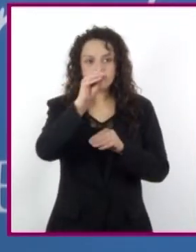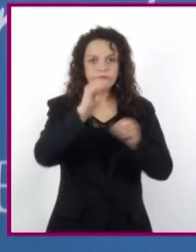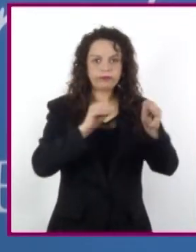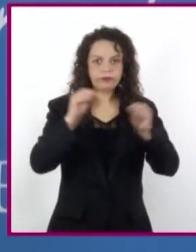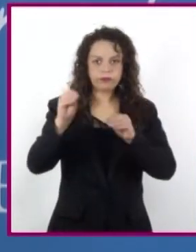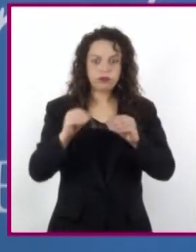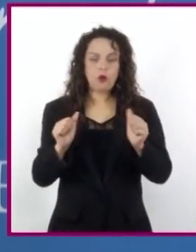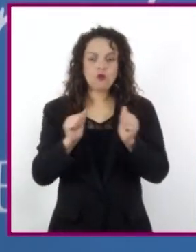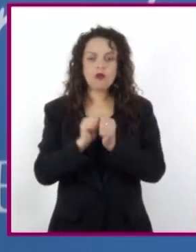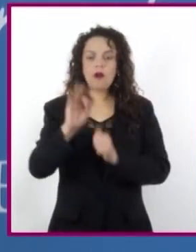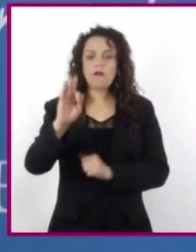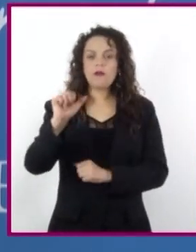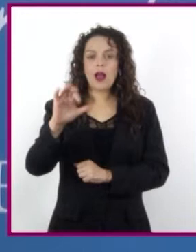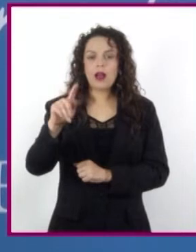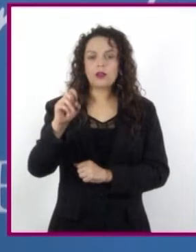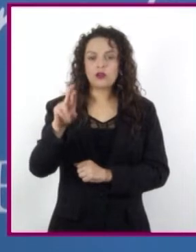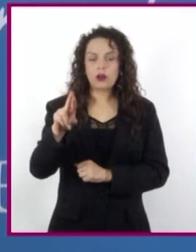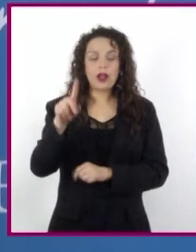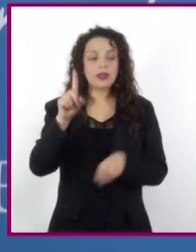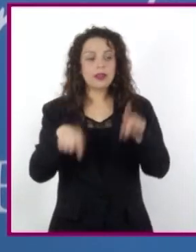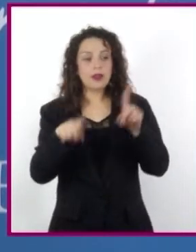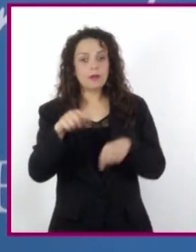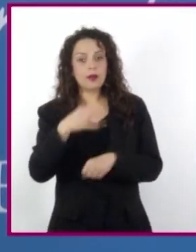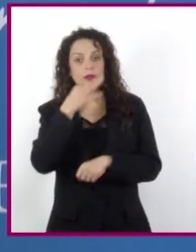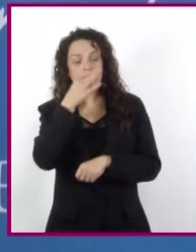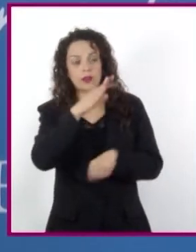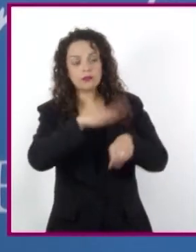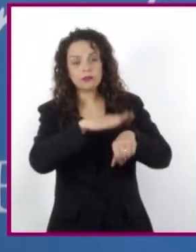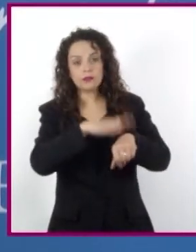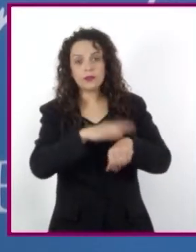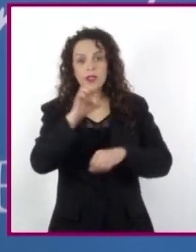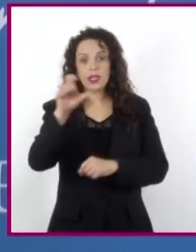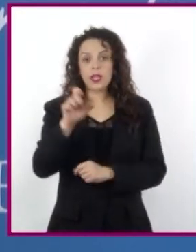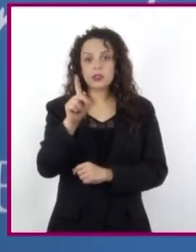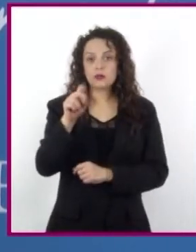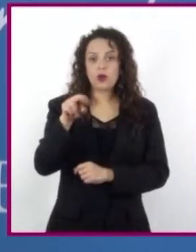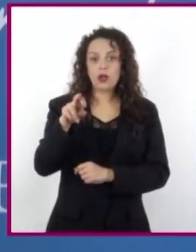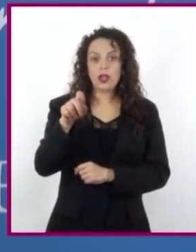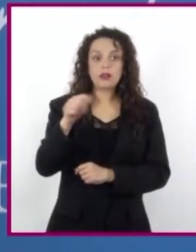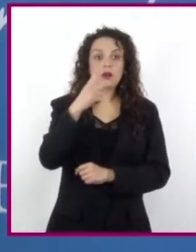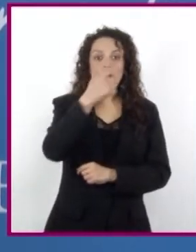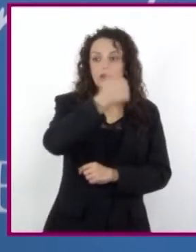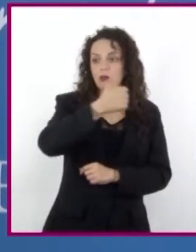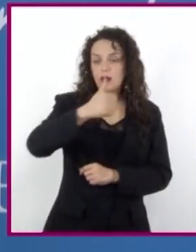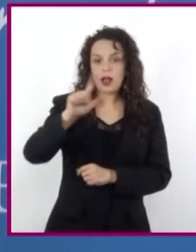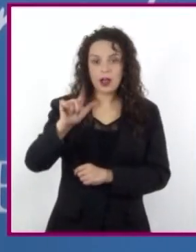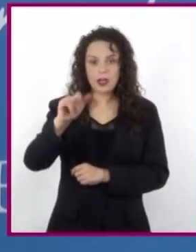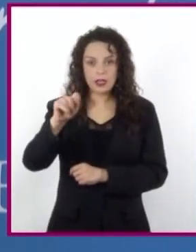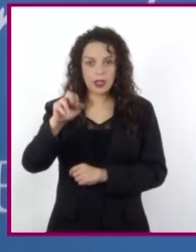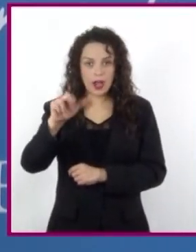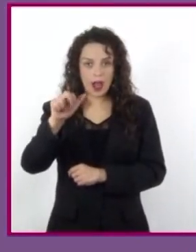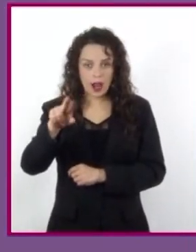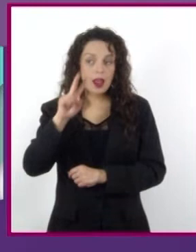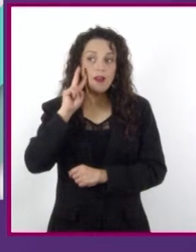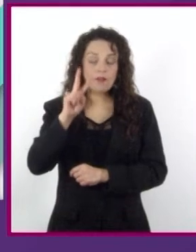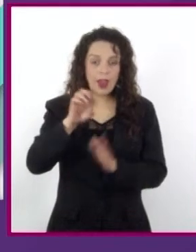en factores según lo indique el exponente de cada literal. Veamos el siguiente